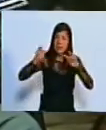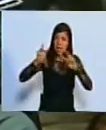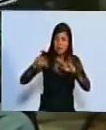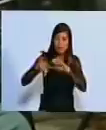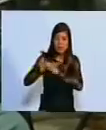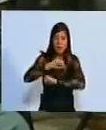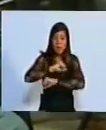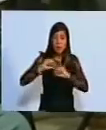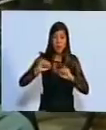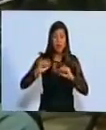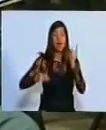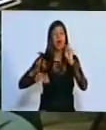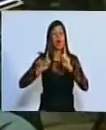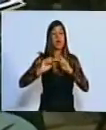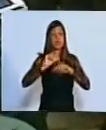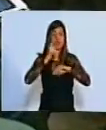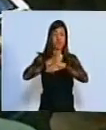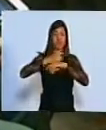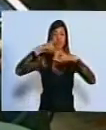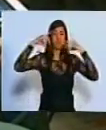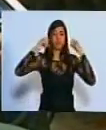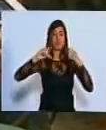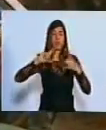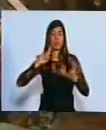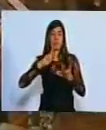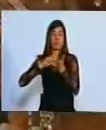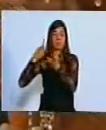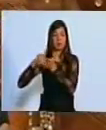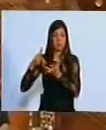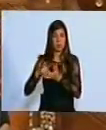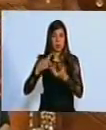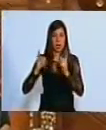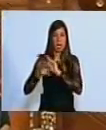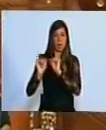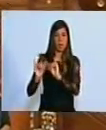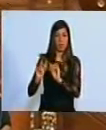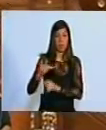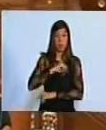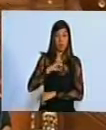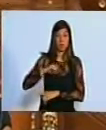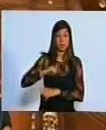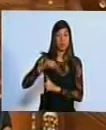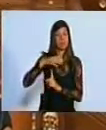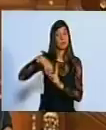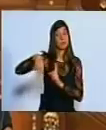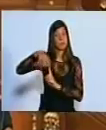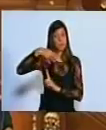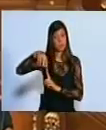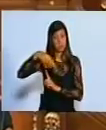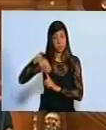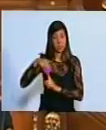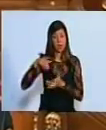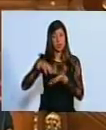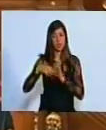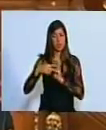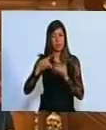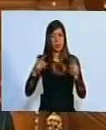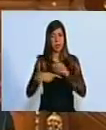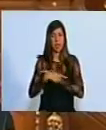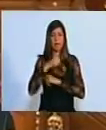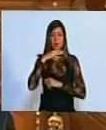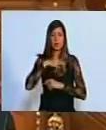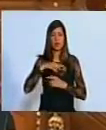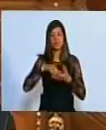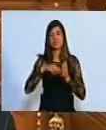presidido por grandes figuras de hombres que lograron los cambios prácticamente ellos solos. Además, las causas de los cambios históricos